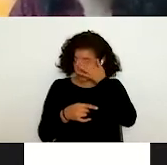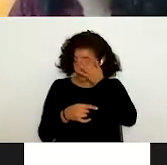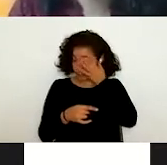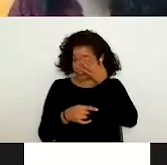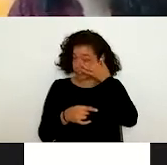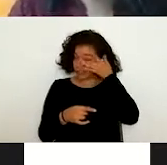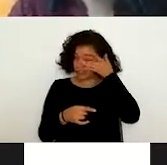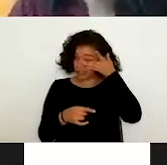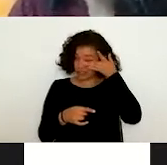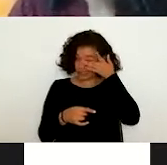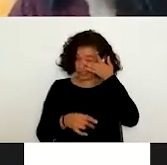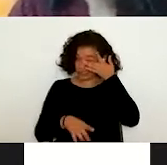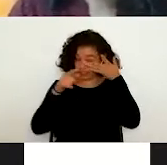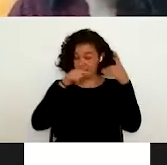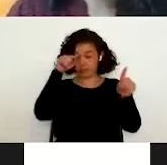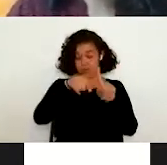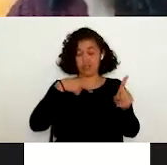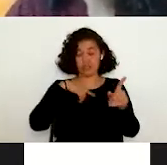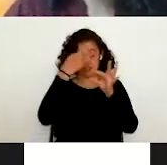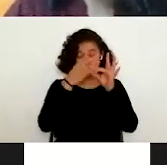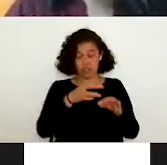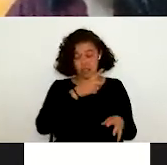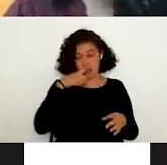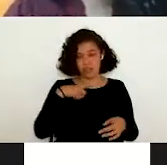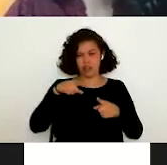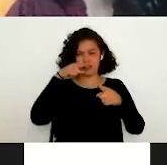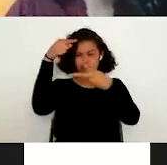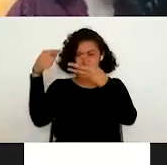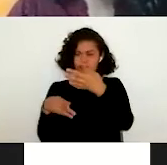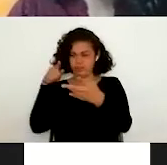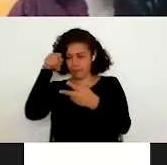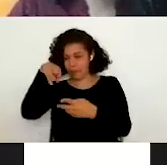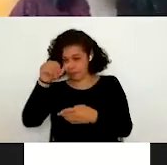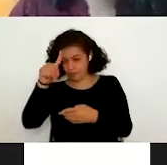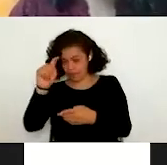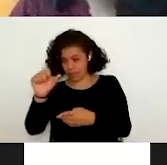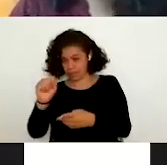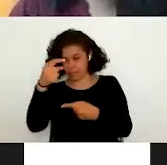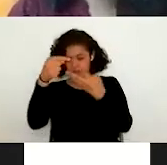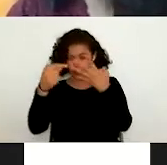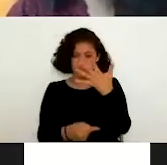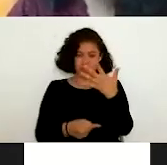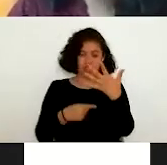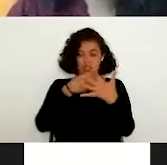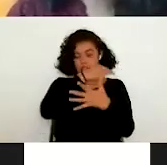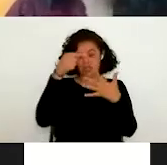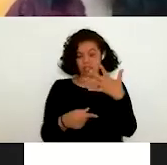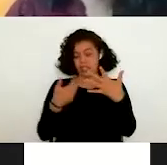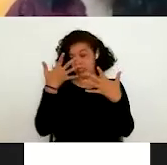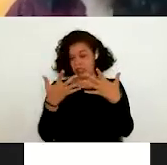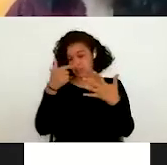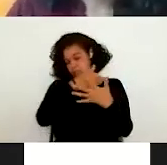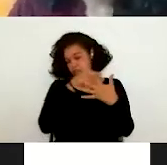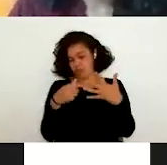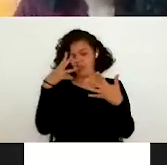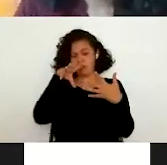la evaluación voy a decir, tuve tantas metas y de estas 5 metas logré 4, logré 3 o logré todas,